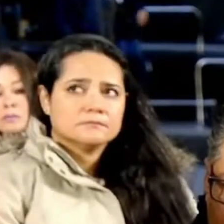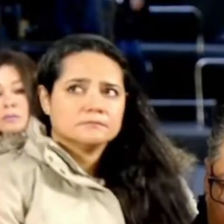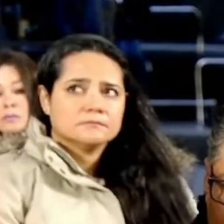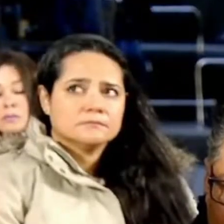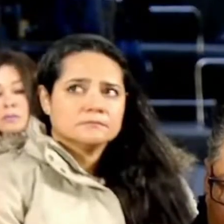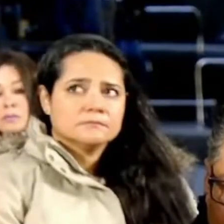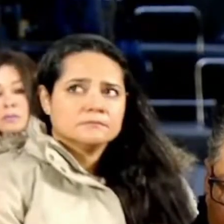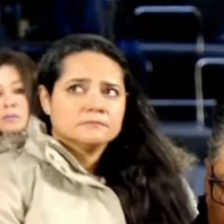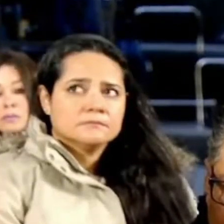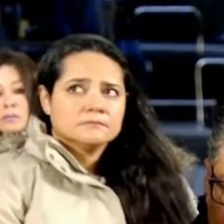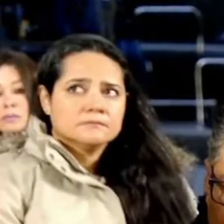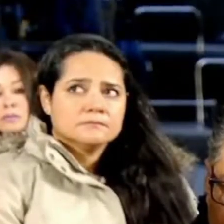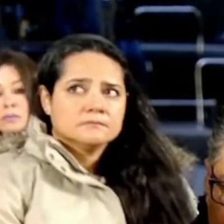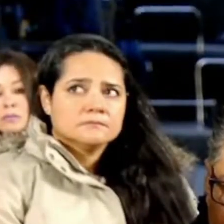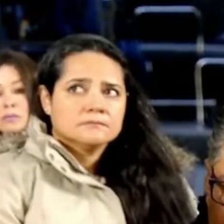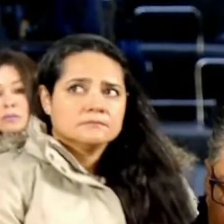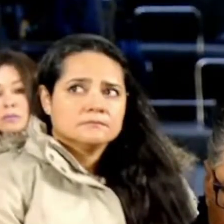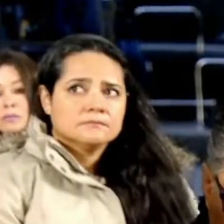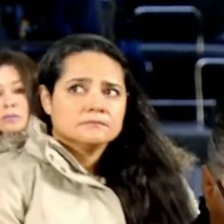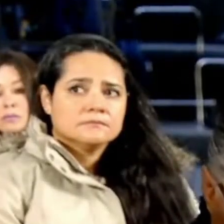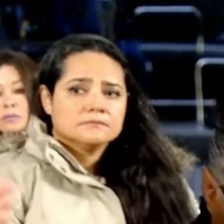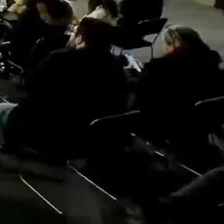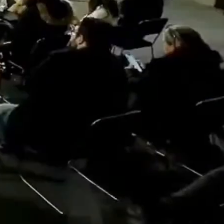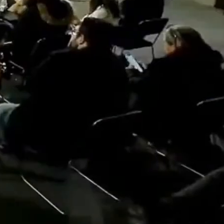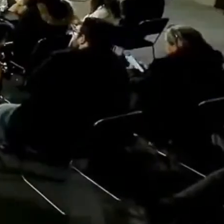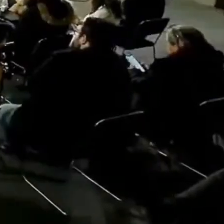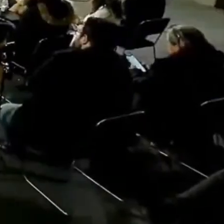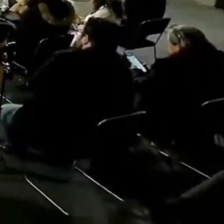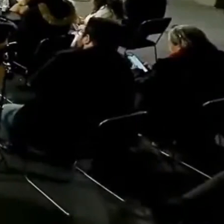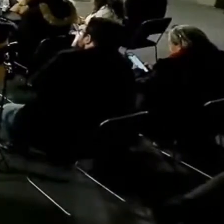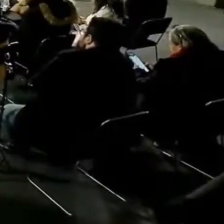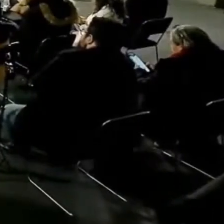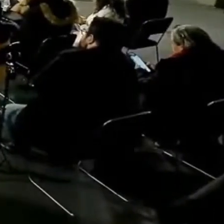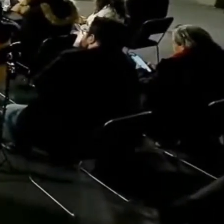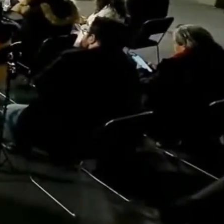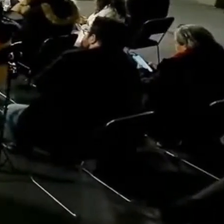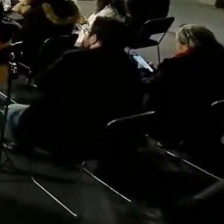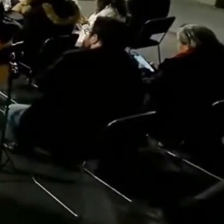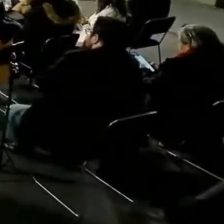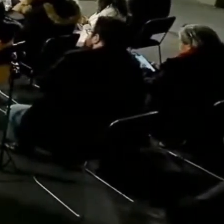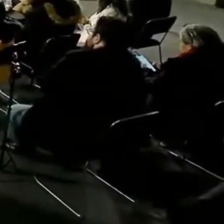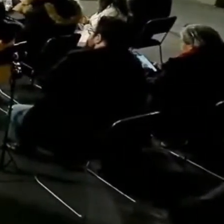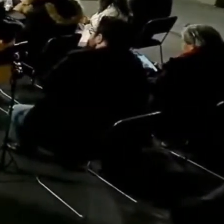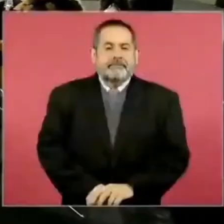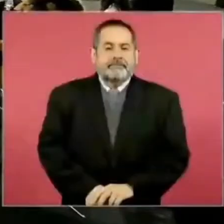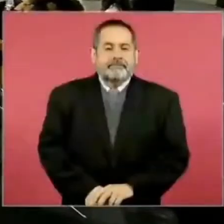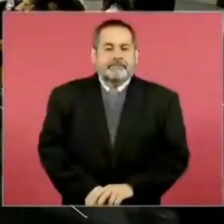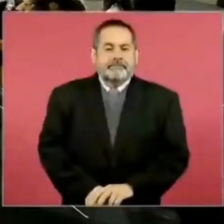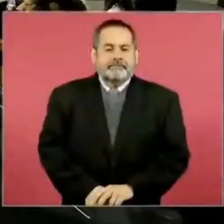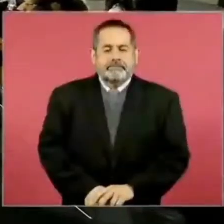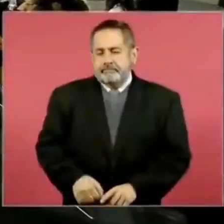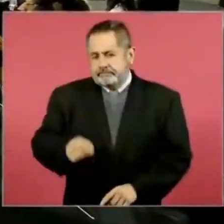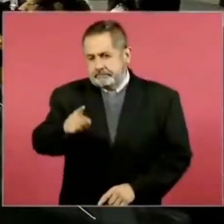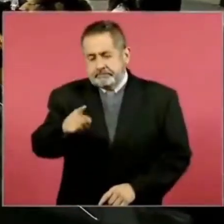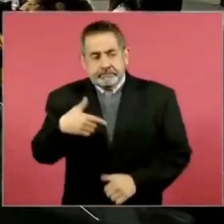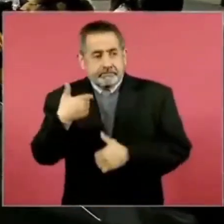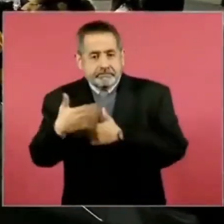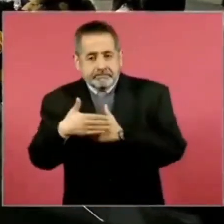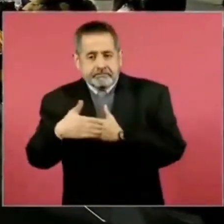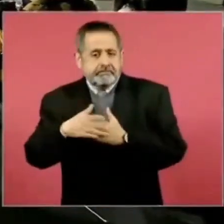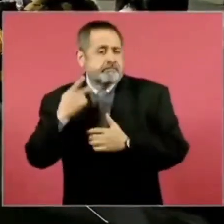básica. ¿Cómo va a ser esta política económica en el 6º año de su gobierno, presidente? Gracias. Es la misma